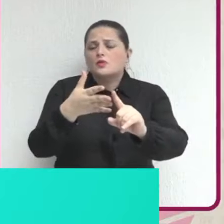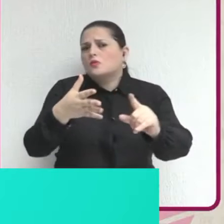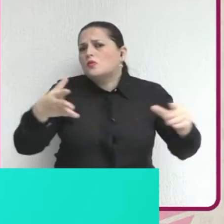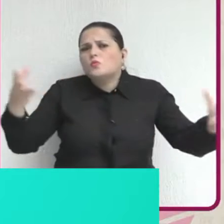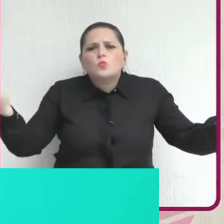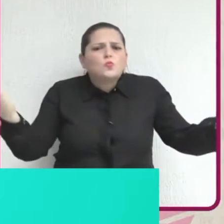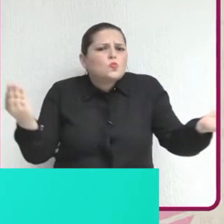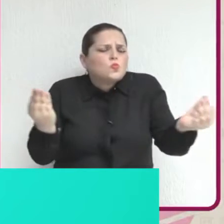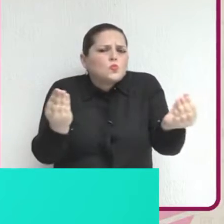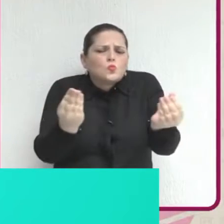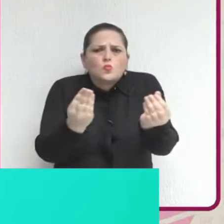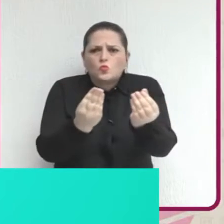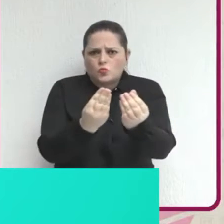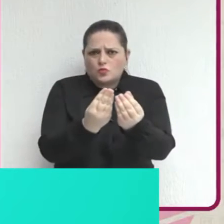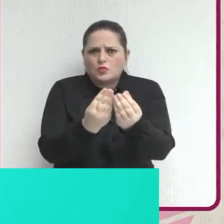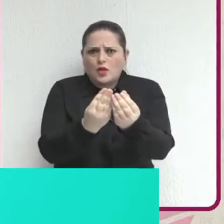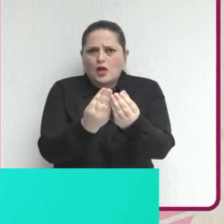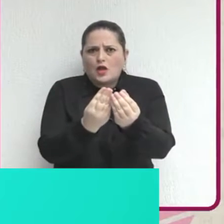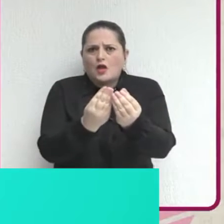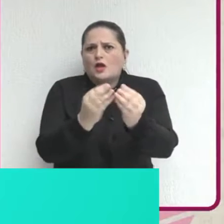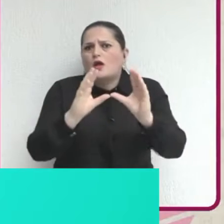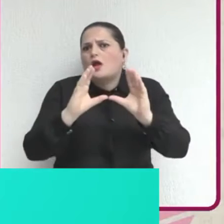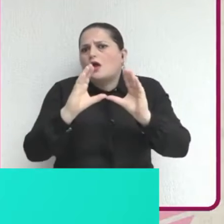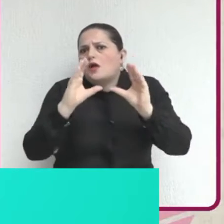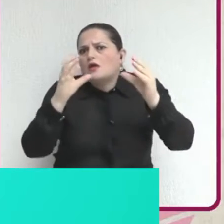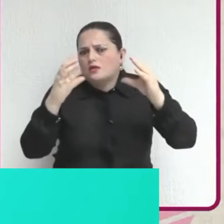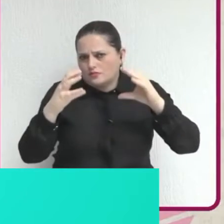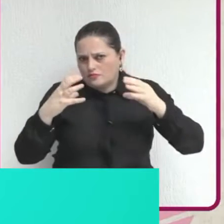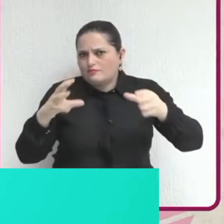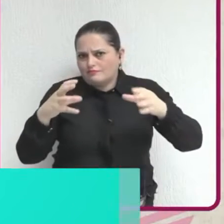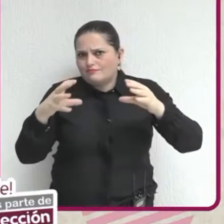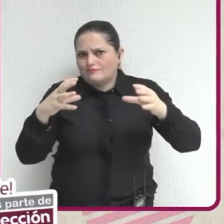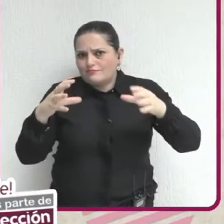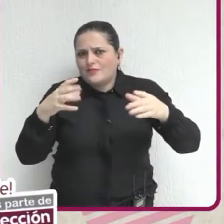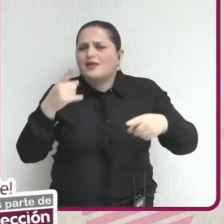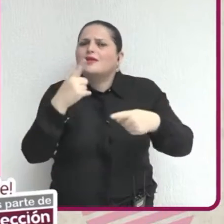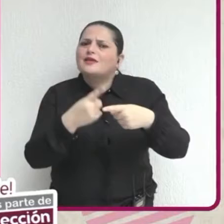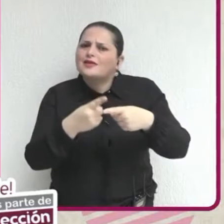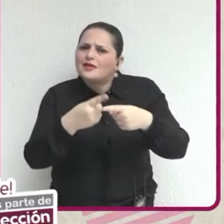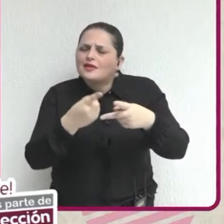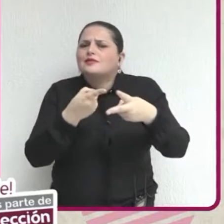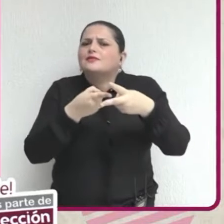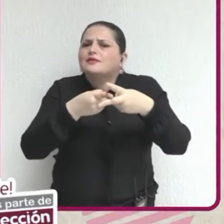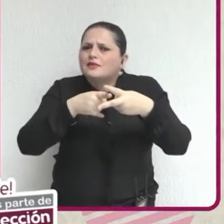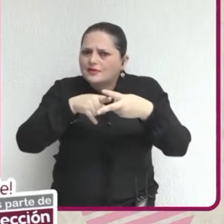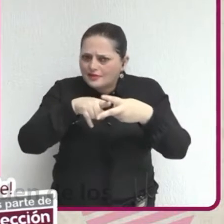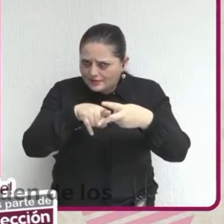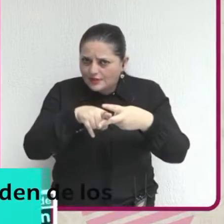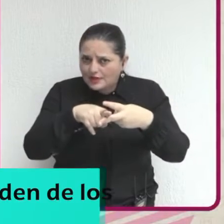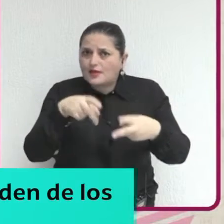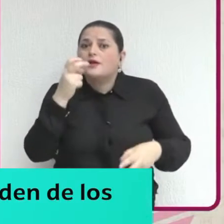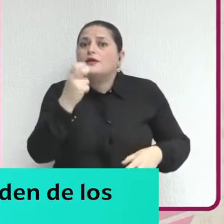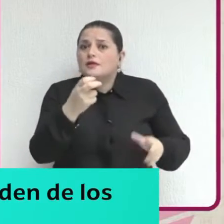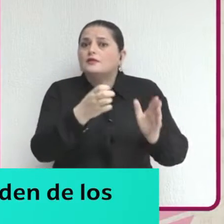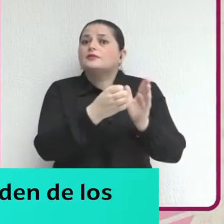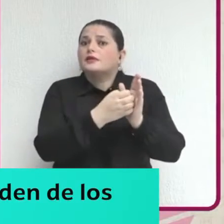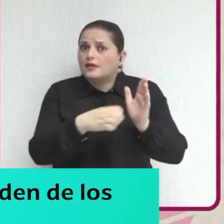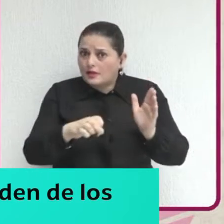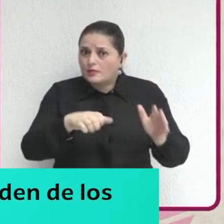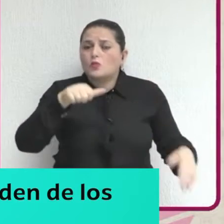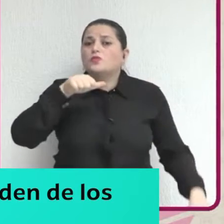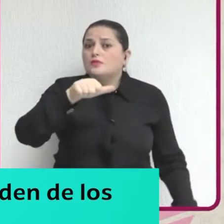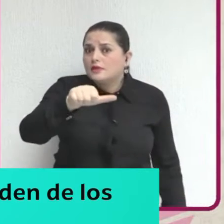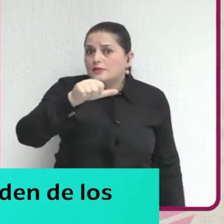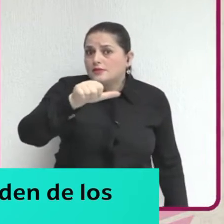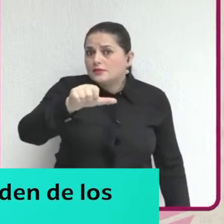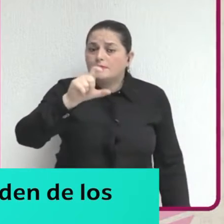determine quién encabezará esté en los simulacros que se llevarán a cabo el 16 y el 23 y